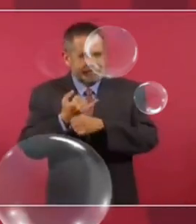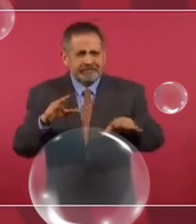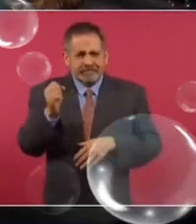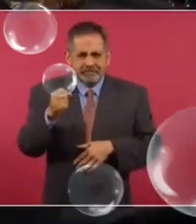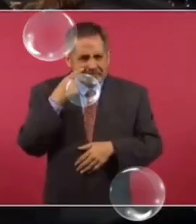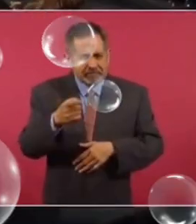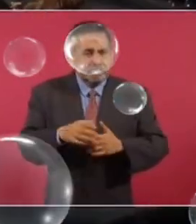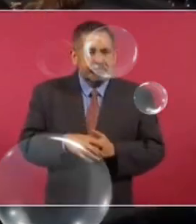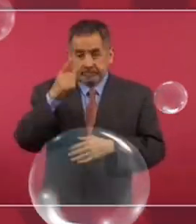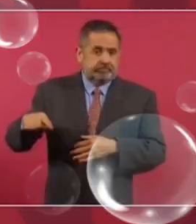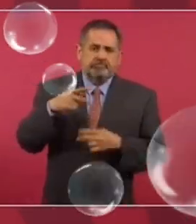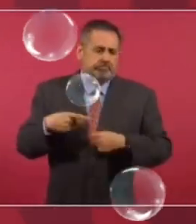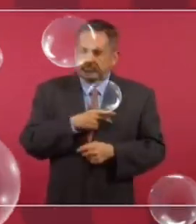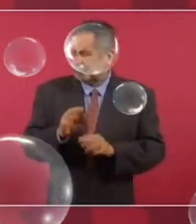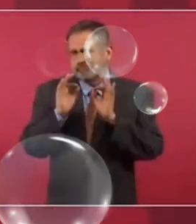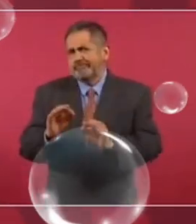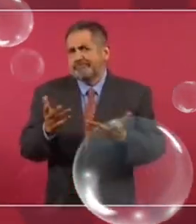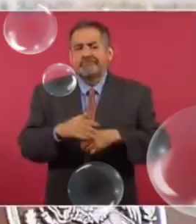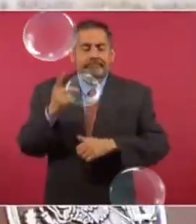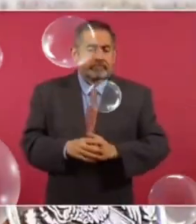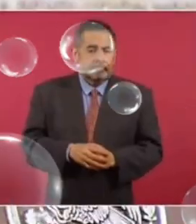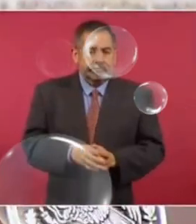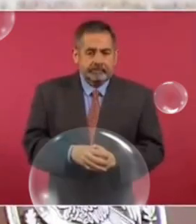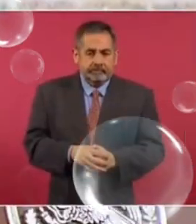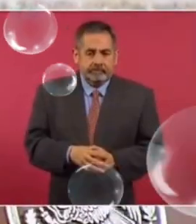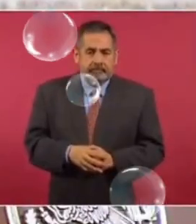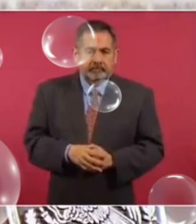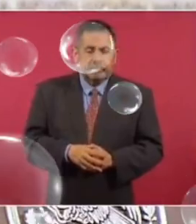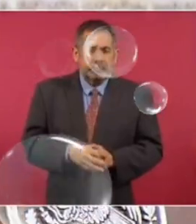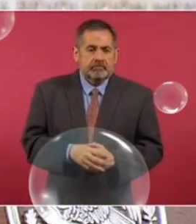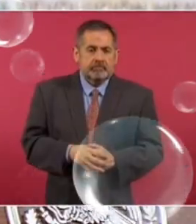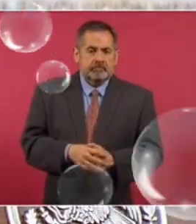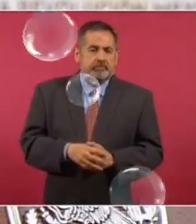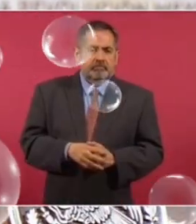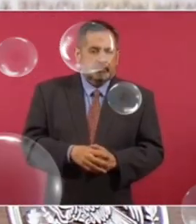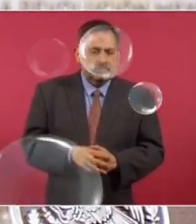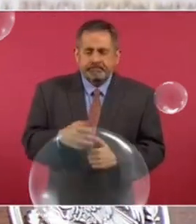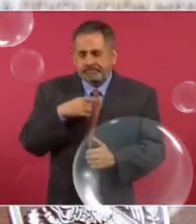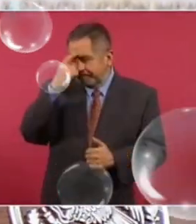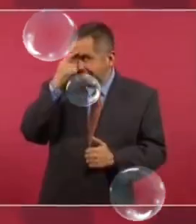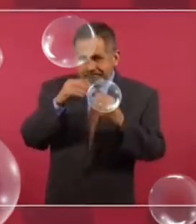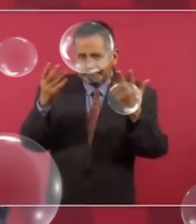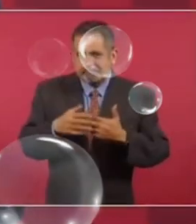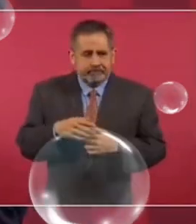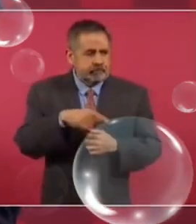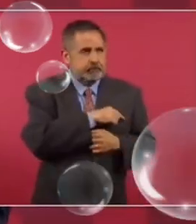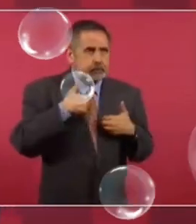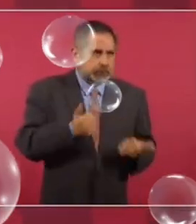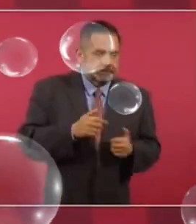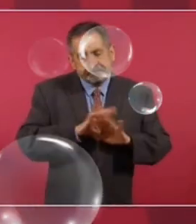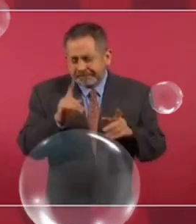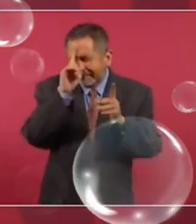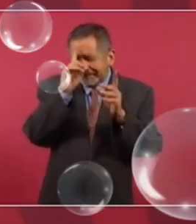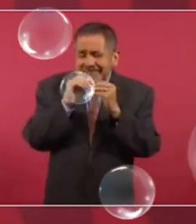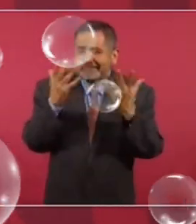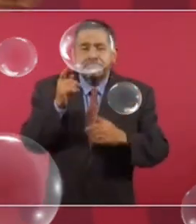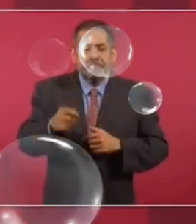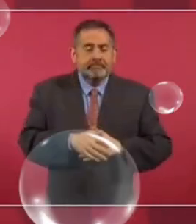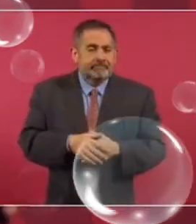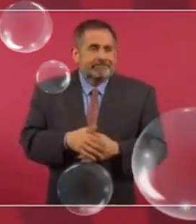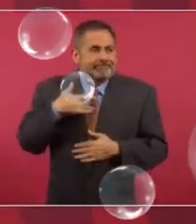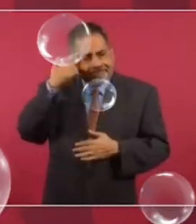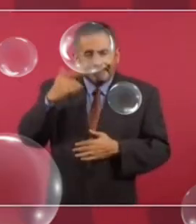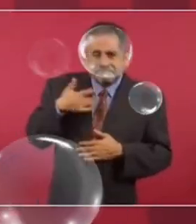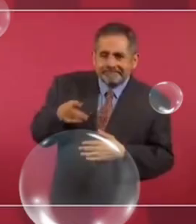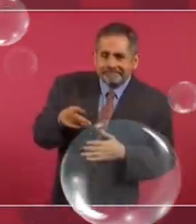septiembre? Son del INEGI. Es que por sentido común, que es el menos común de los sentidos, por juicio